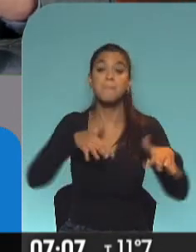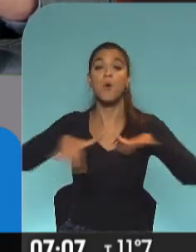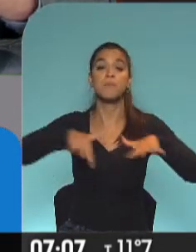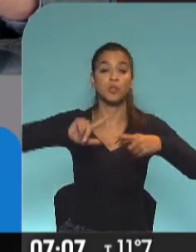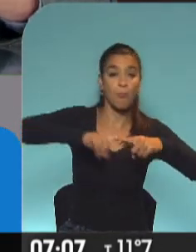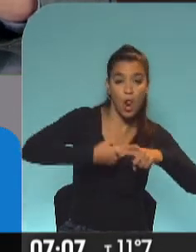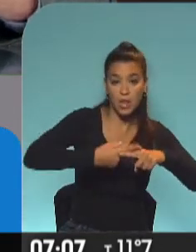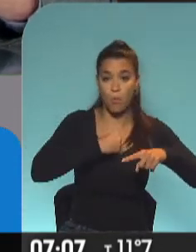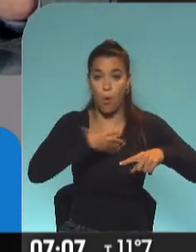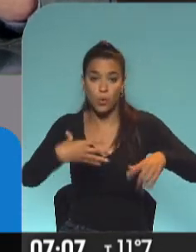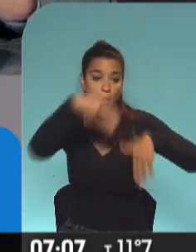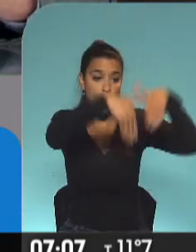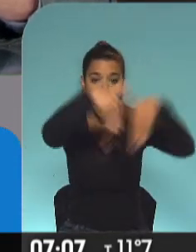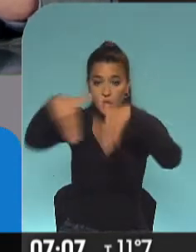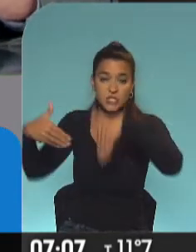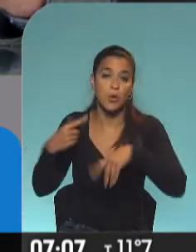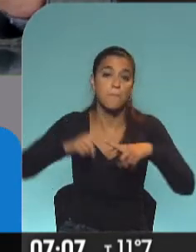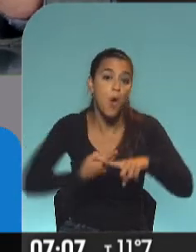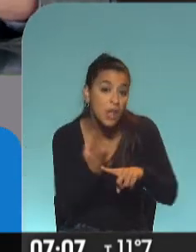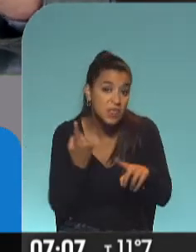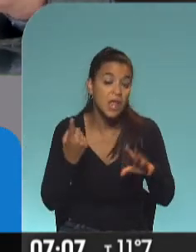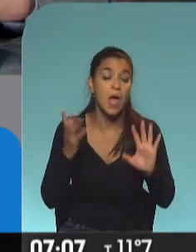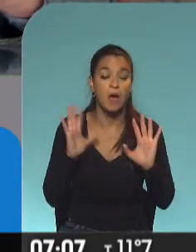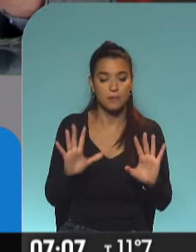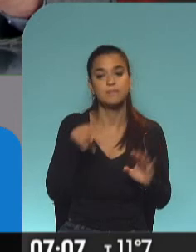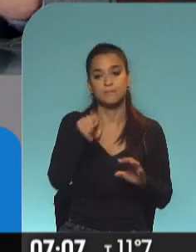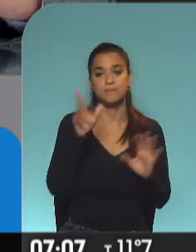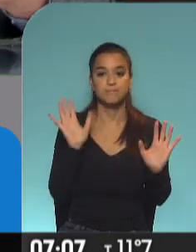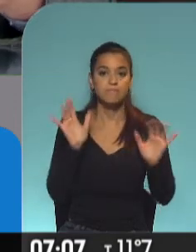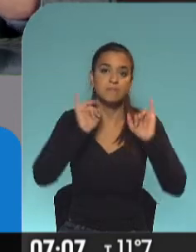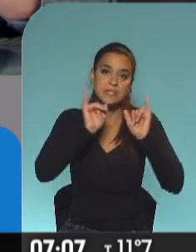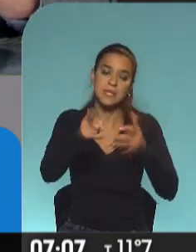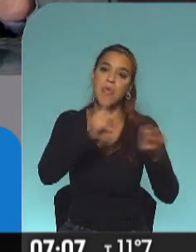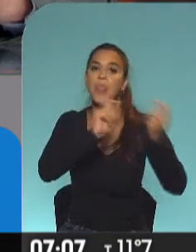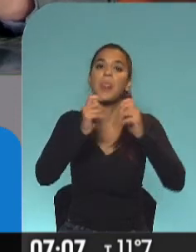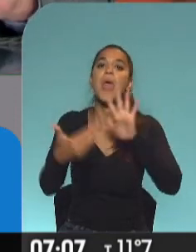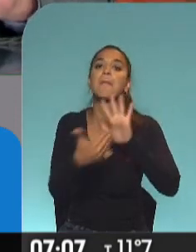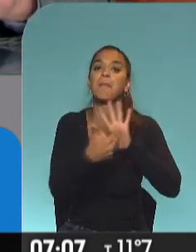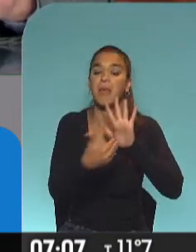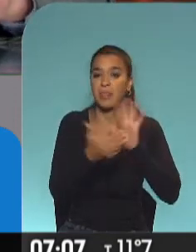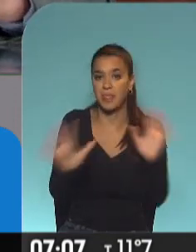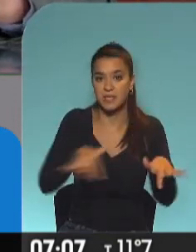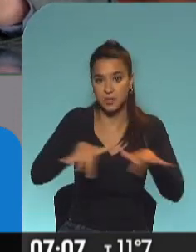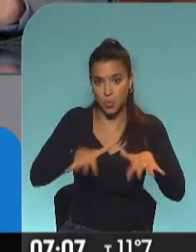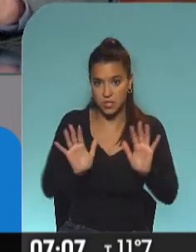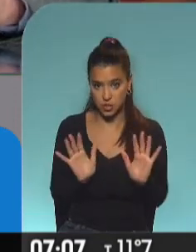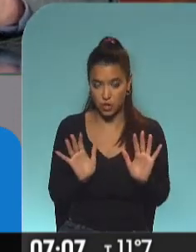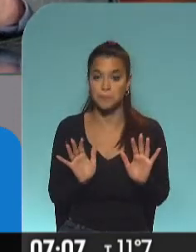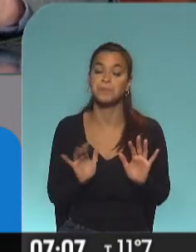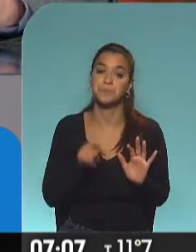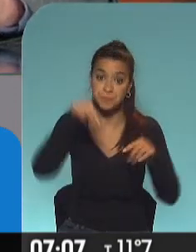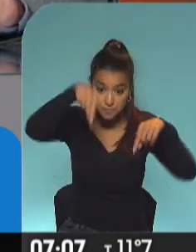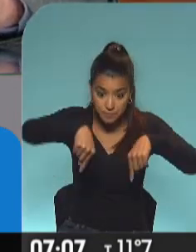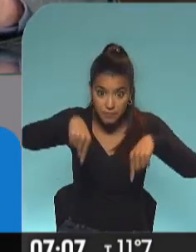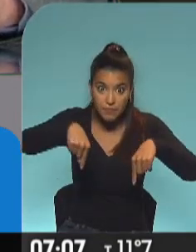voluntades y las votaciones políticas son fungibles y varían de acuerdo acuerdo a las circunstancias. En estos